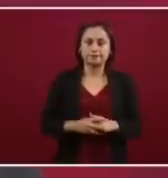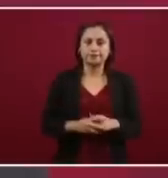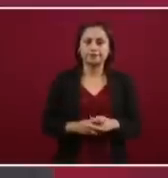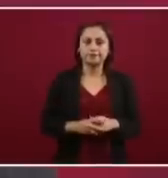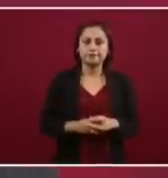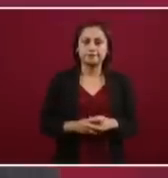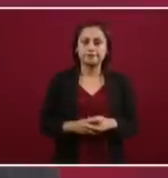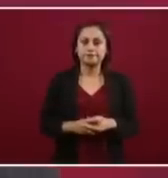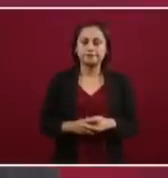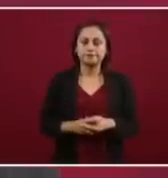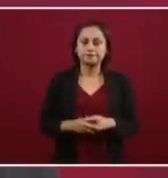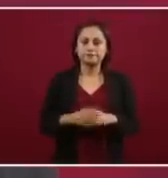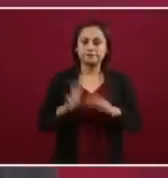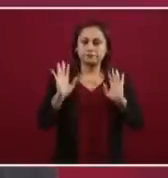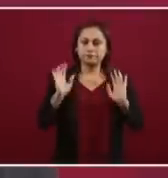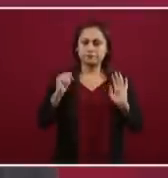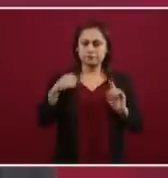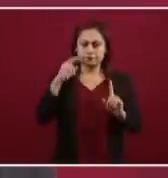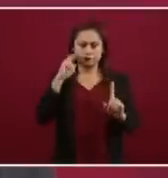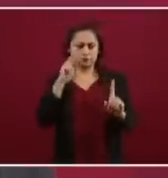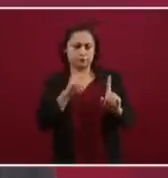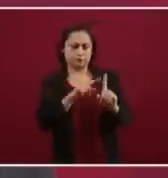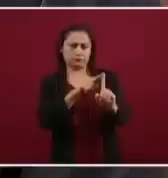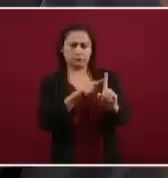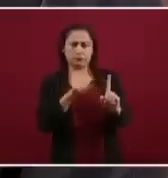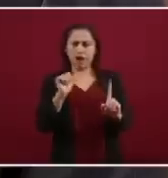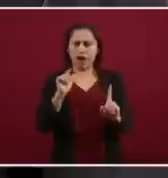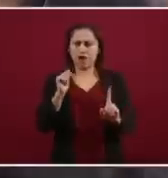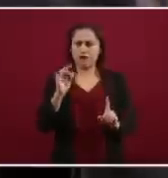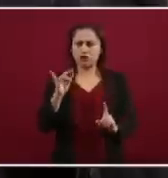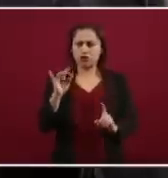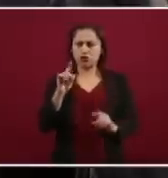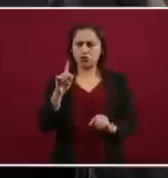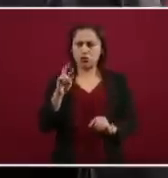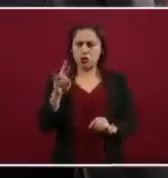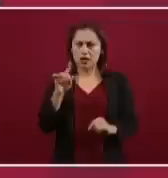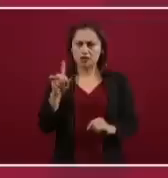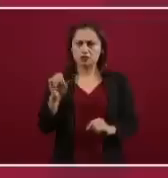Pues yo veo muy bien a Alfonso Durazo, fortachón,